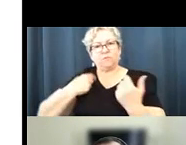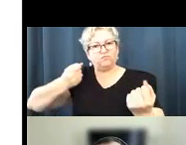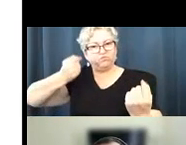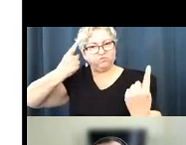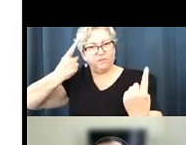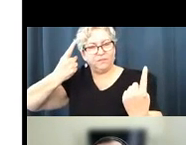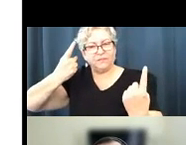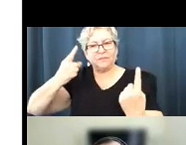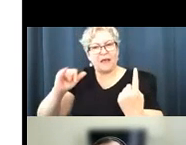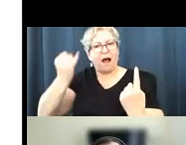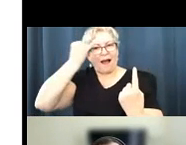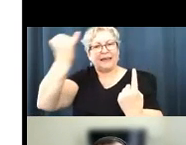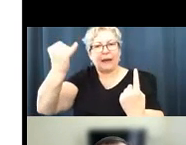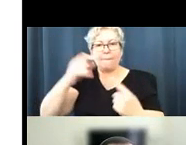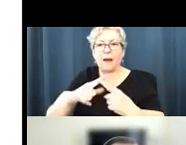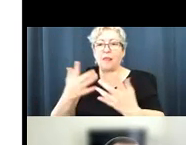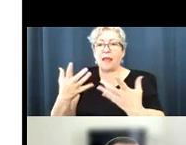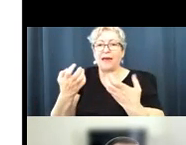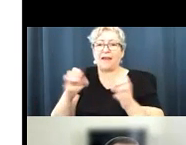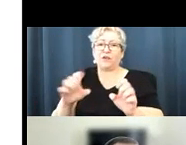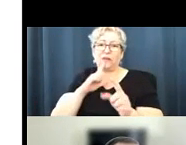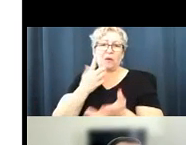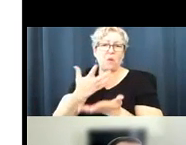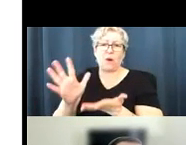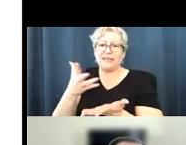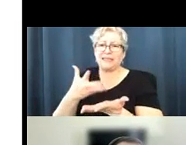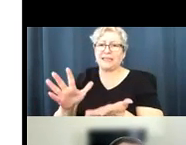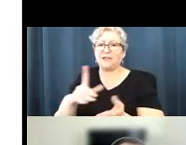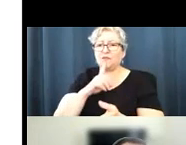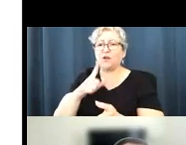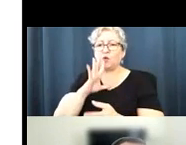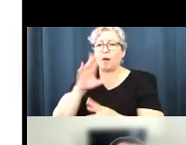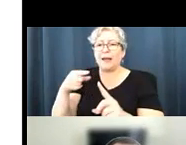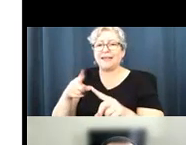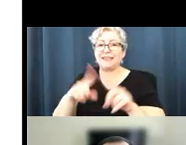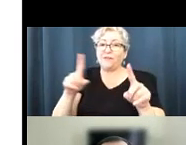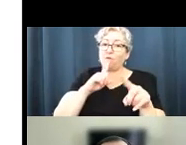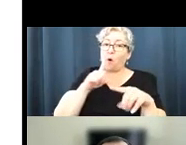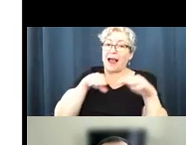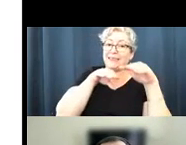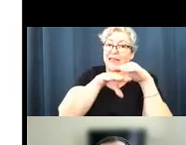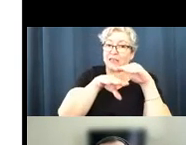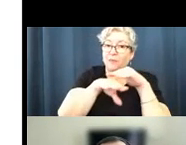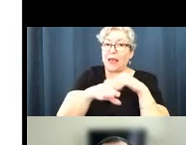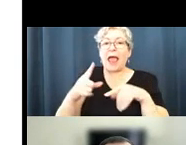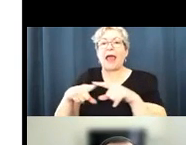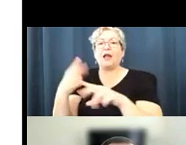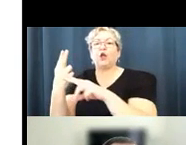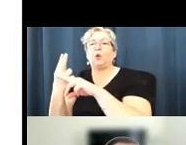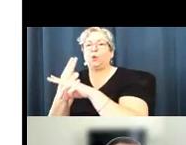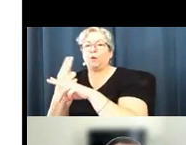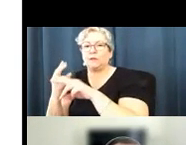Nosotros entendemos ese sentimiento, pero pensamos que perdemos mucho esfuerzo. Estamos hablando de la diferencia entre